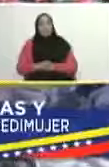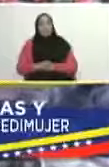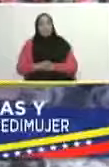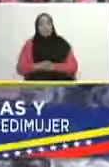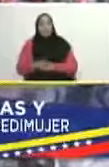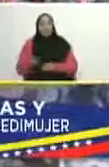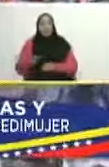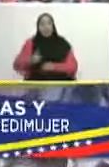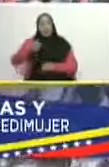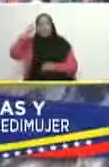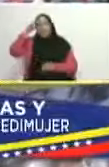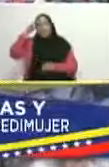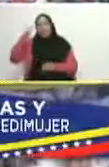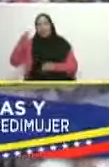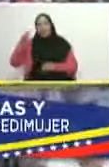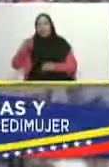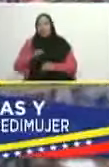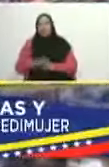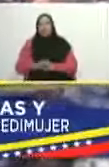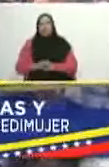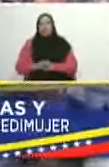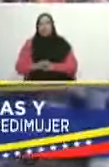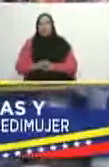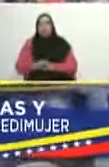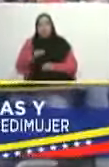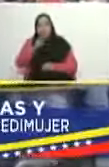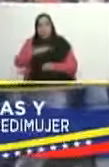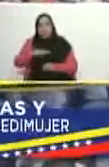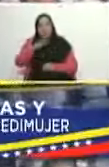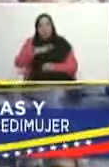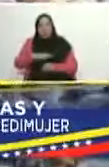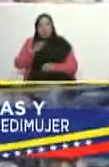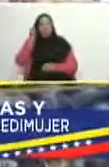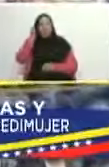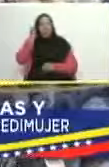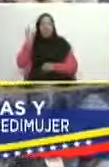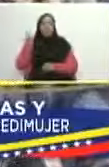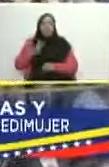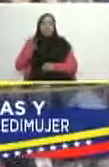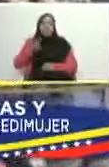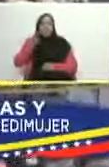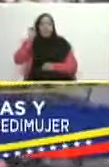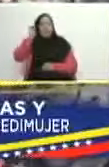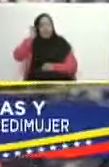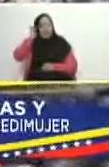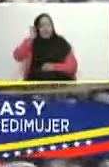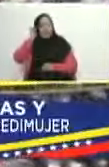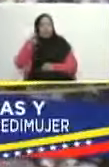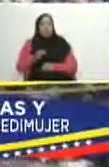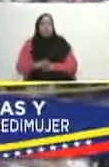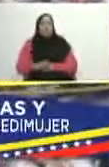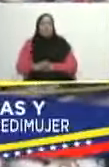mi saludo. Gran misión, Venezuela Mujer.